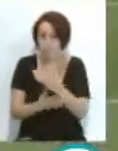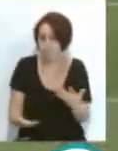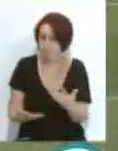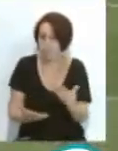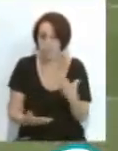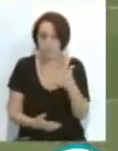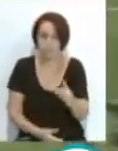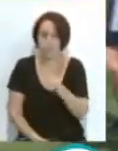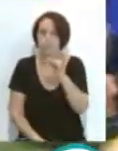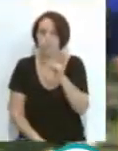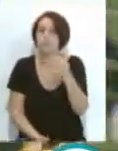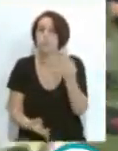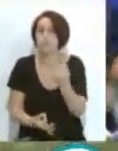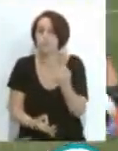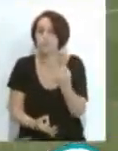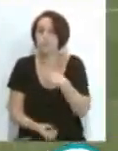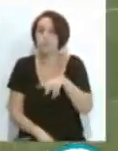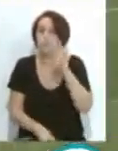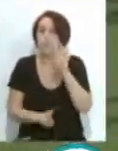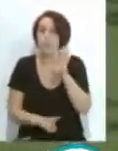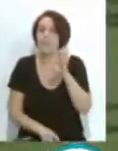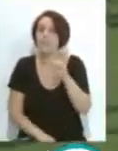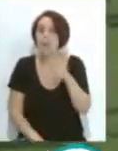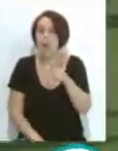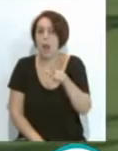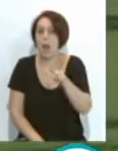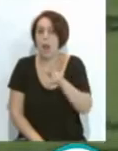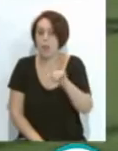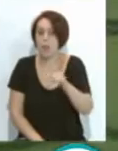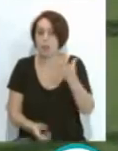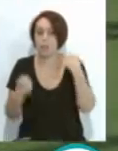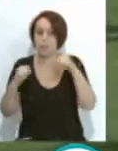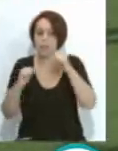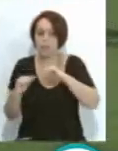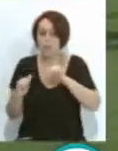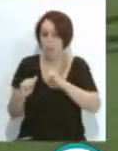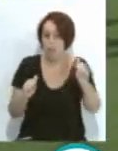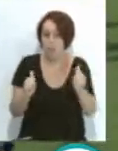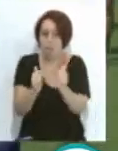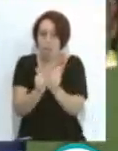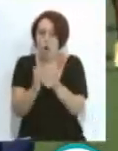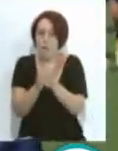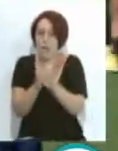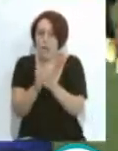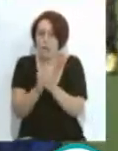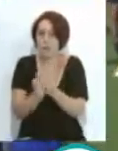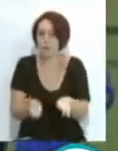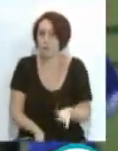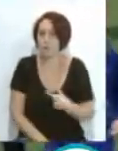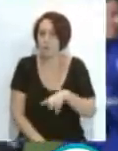nota positiva indiscutiblemente era ver a Salvi Sánchez entrenando con el resto de sus compañeros. Ahí lo vemos